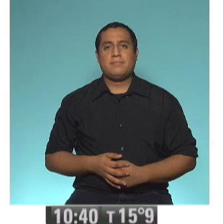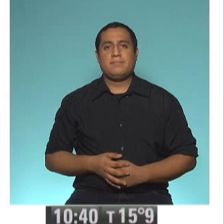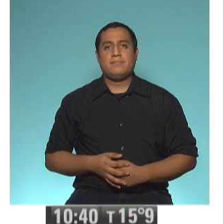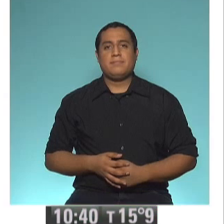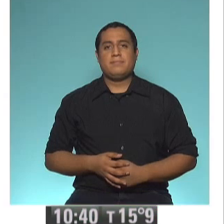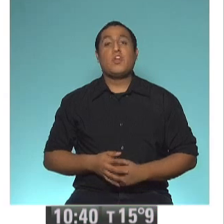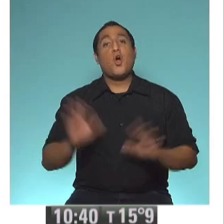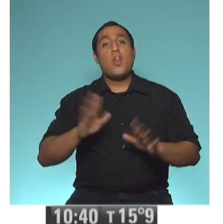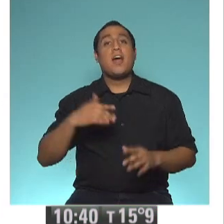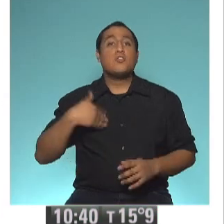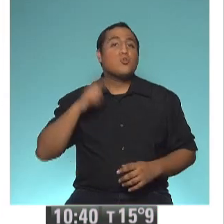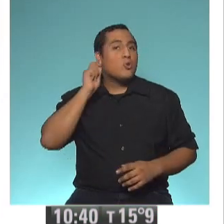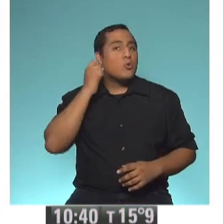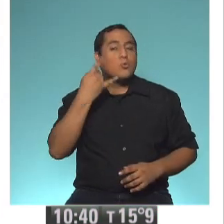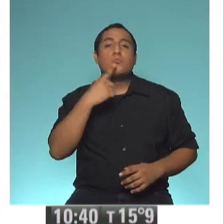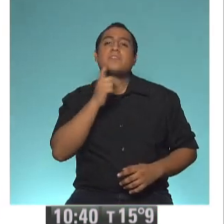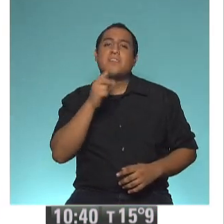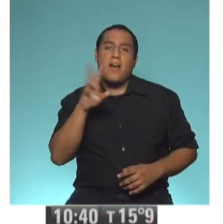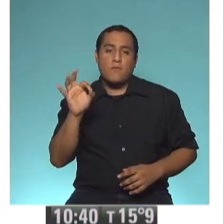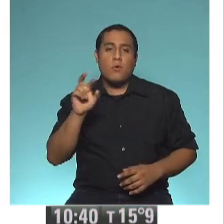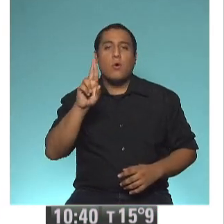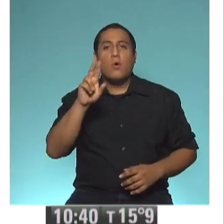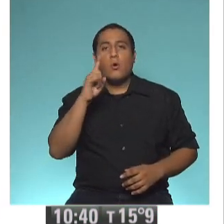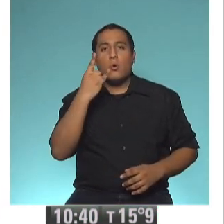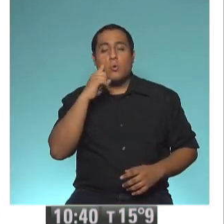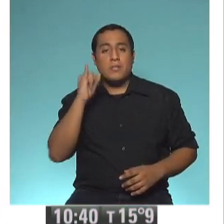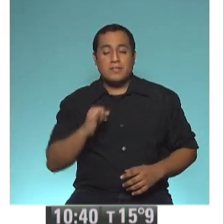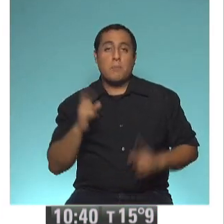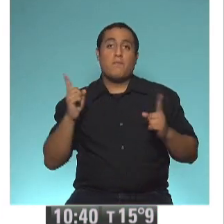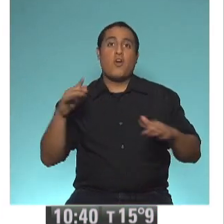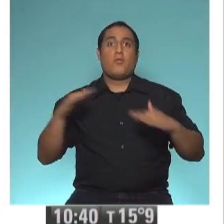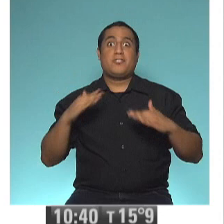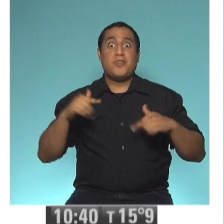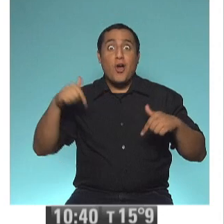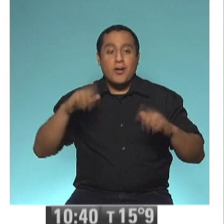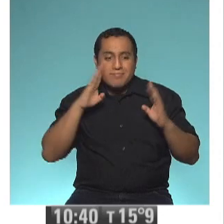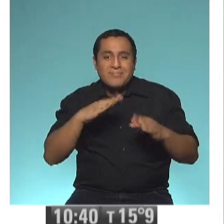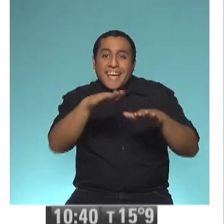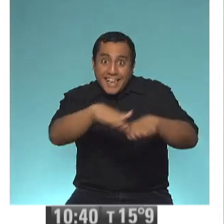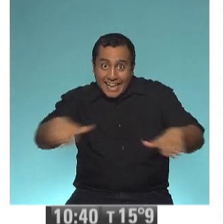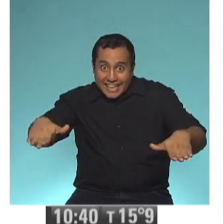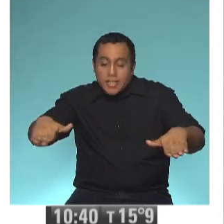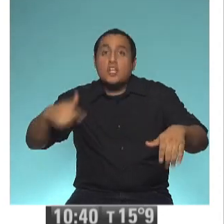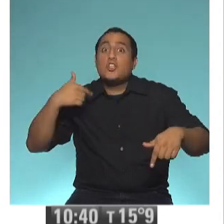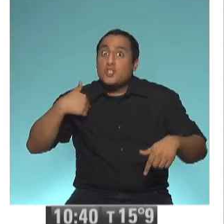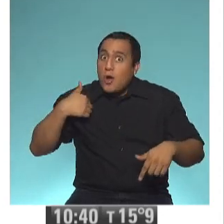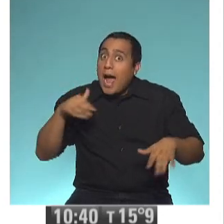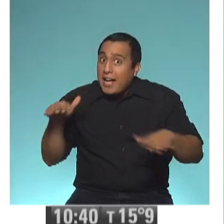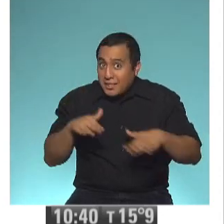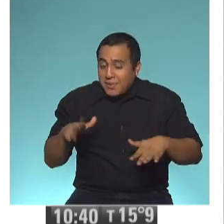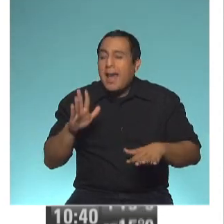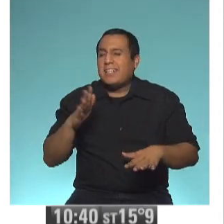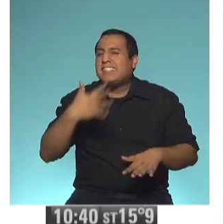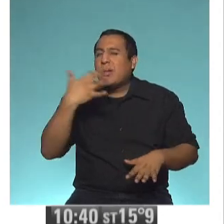hola mi nombre es gustavo risso y profesor de educación física hoy vamos a trabajar con nivel inicial ya hoy te trae una actividad que seguramente